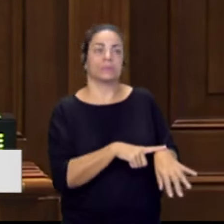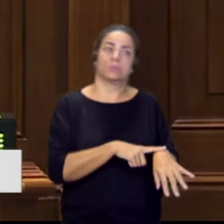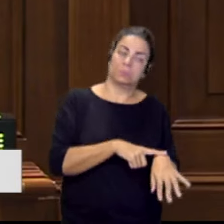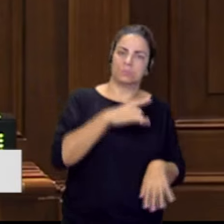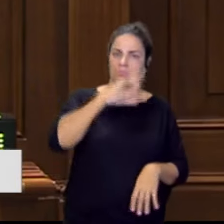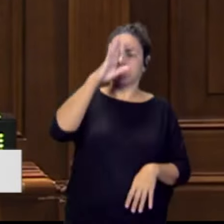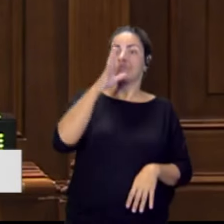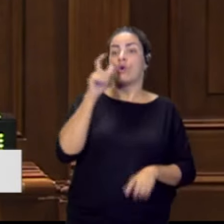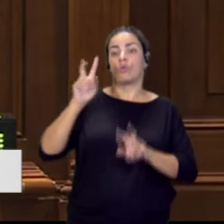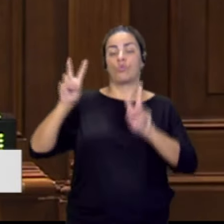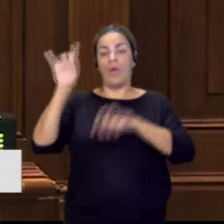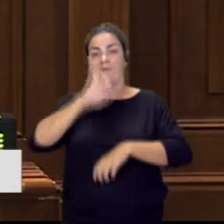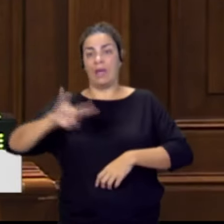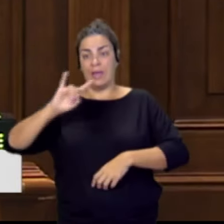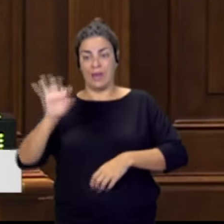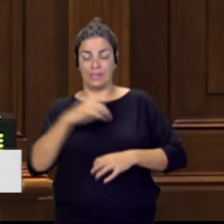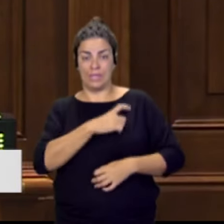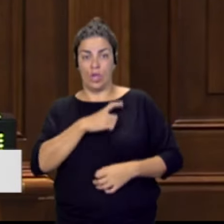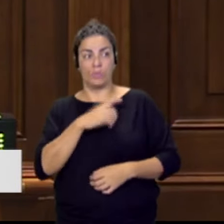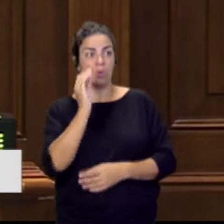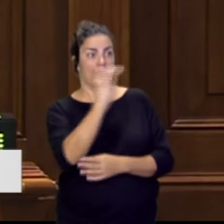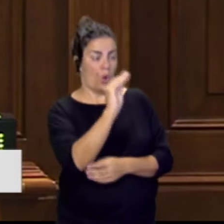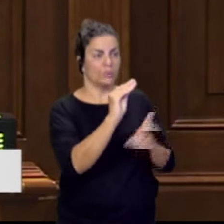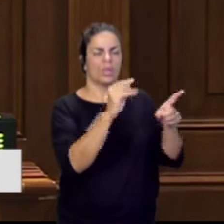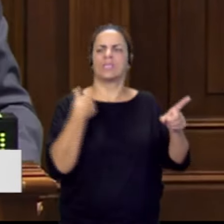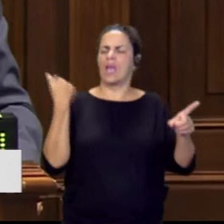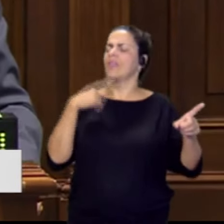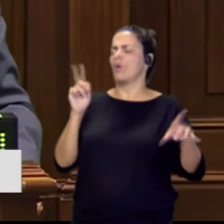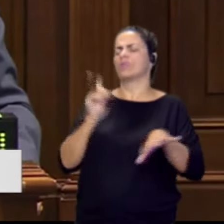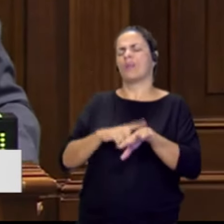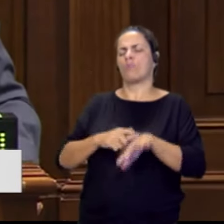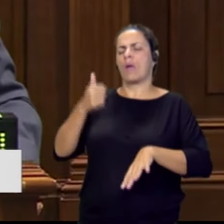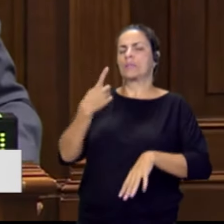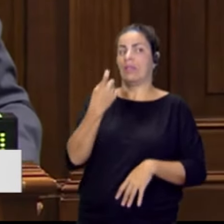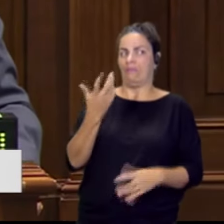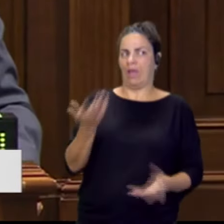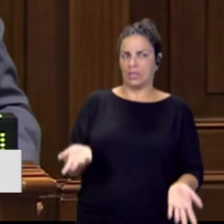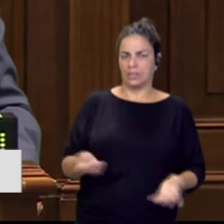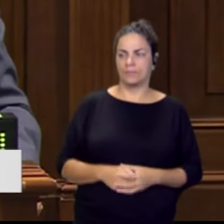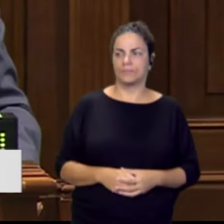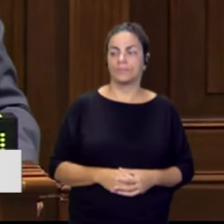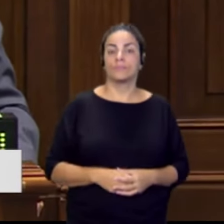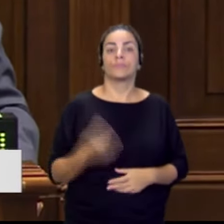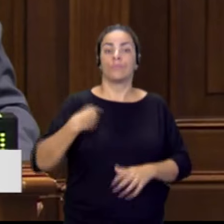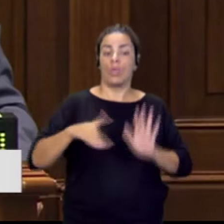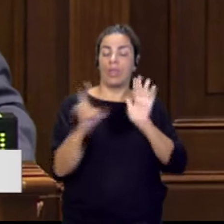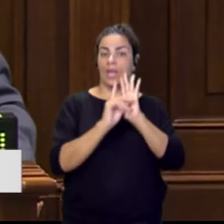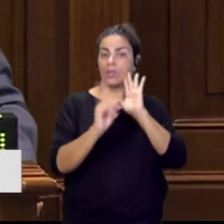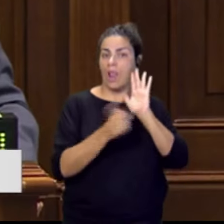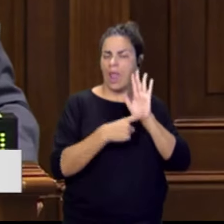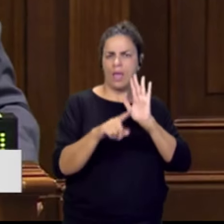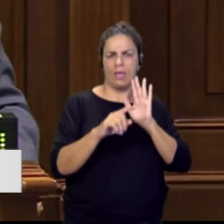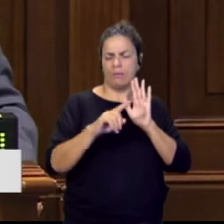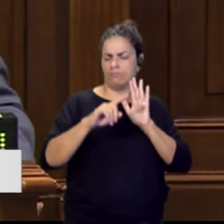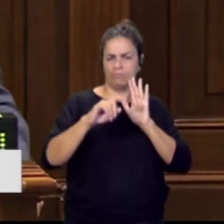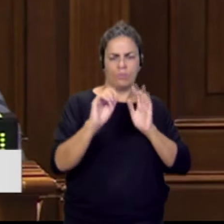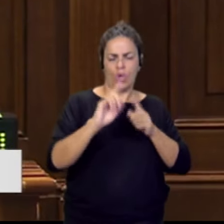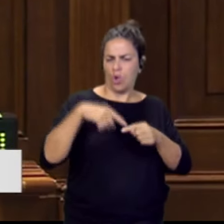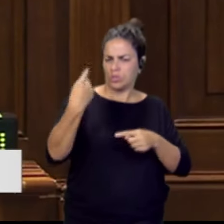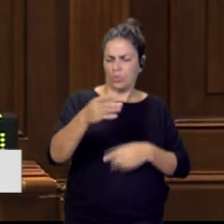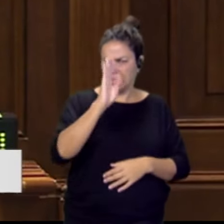Canaria, en la comisión ya había dicho que necesitaba más tiempo. Este decreto ley ha tenido un efecto directo en